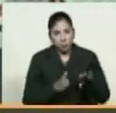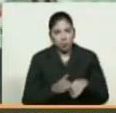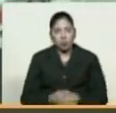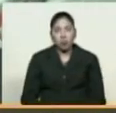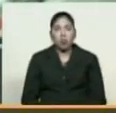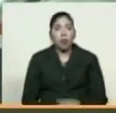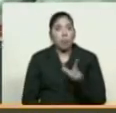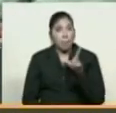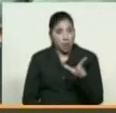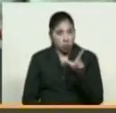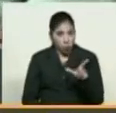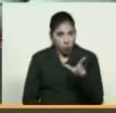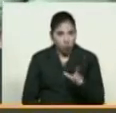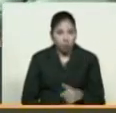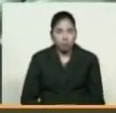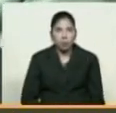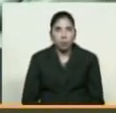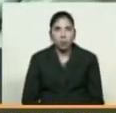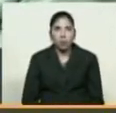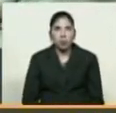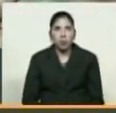Unido de Venezuela el día